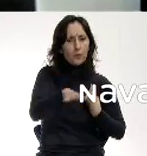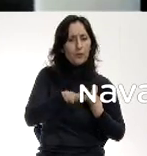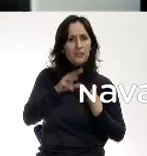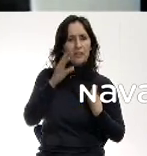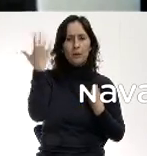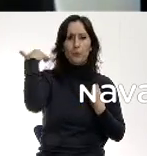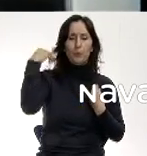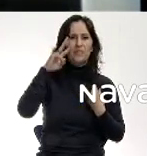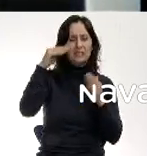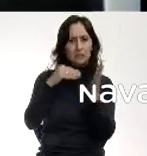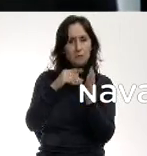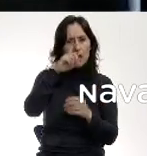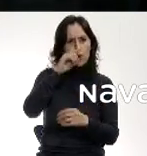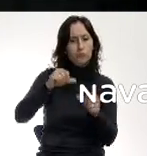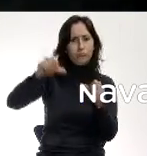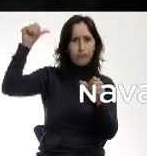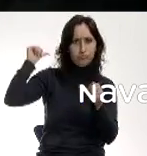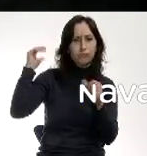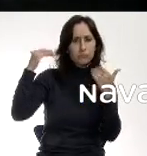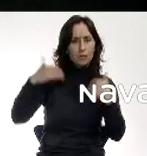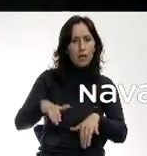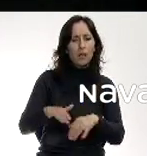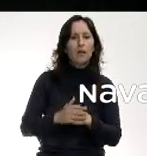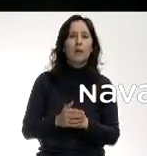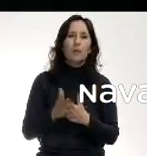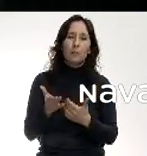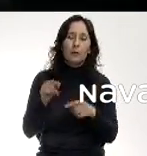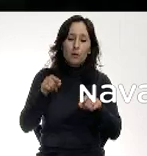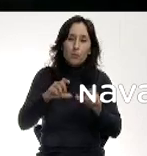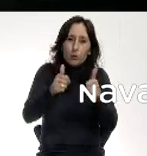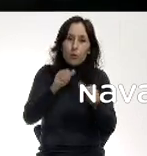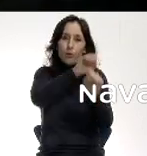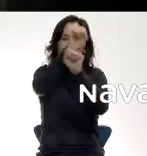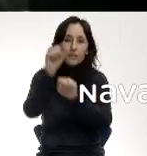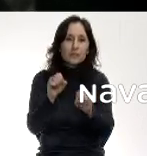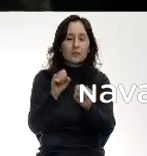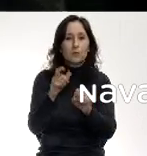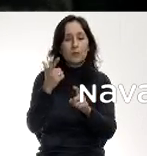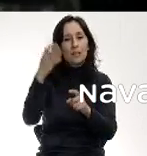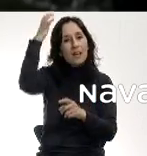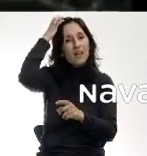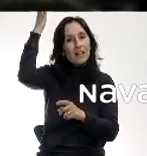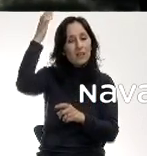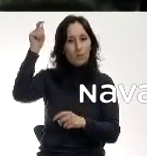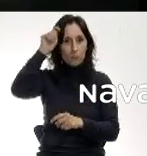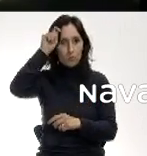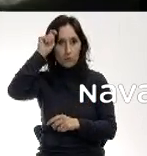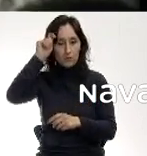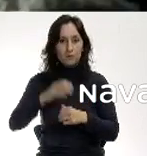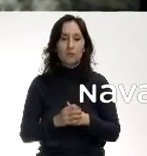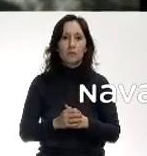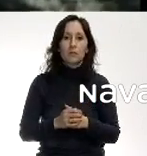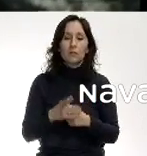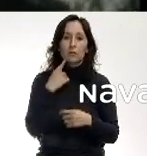darle esa función defensiva, pues hablaríamos del primitivo reino de Pamplona, ya que empiezan a construir aquí pues